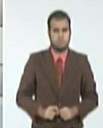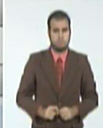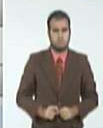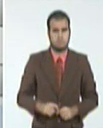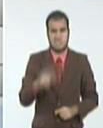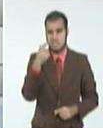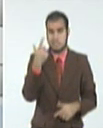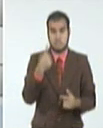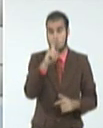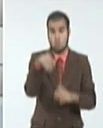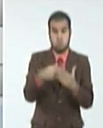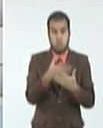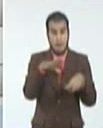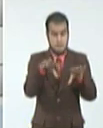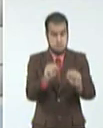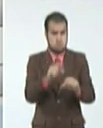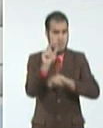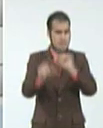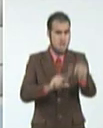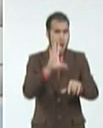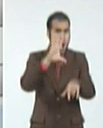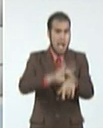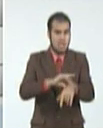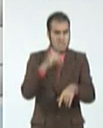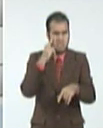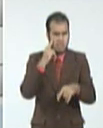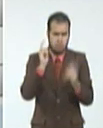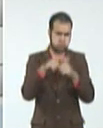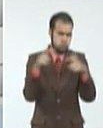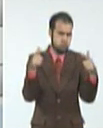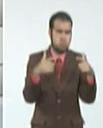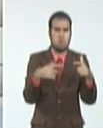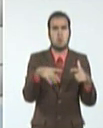día se siguen diagnosticando muchos casos,